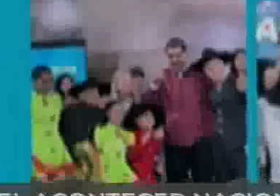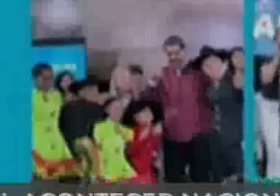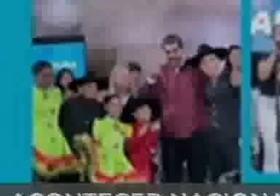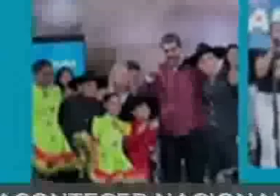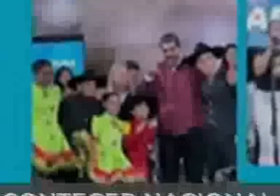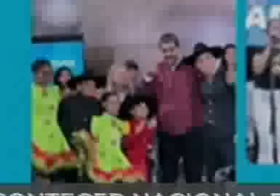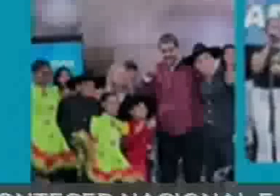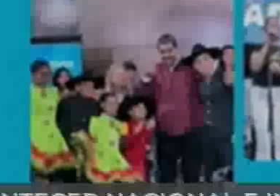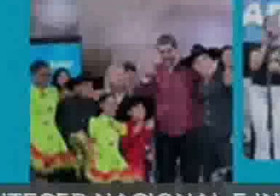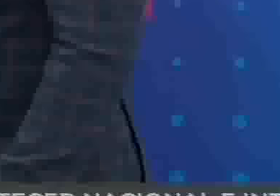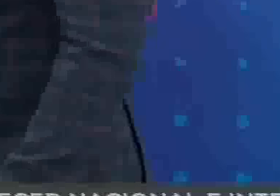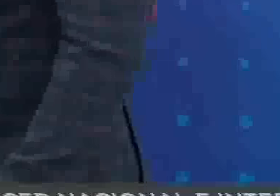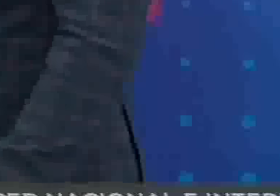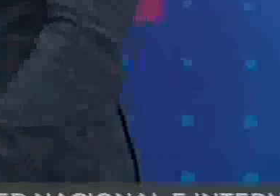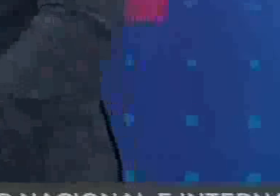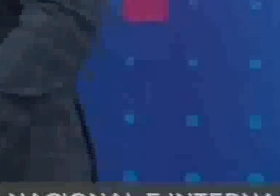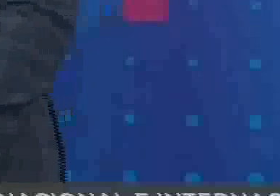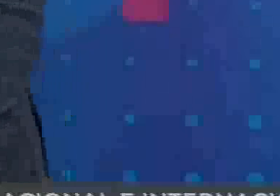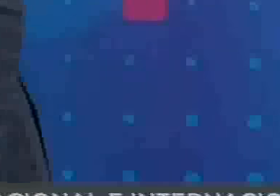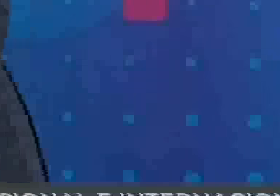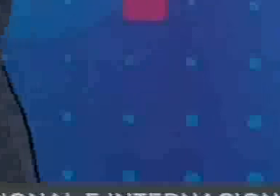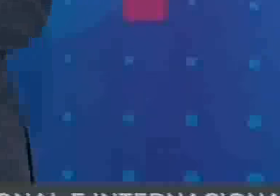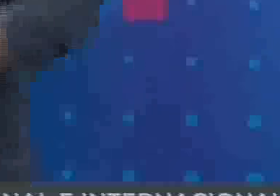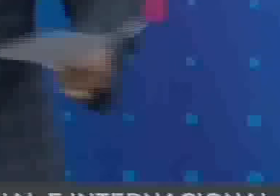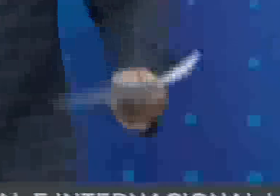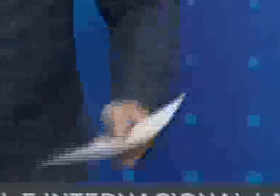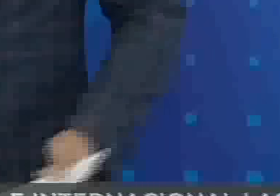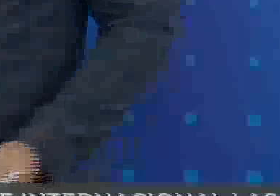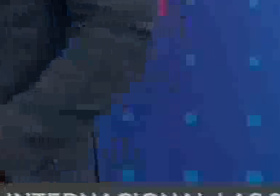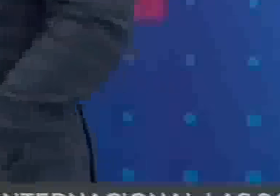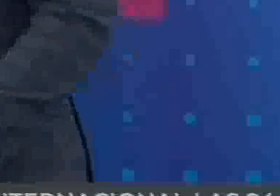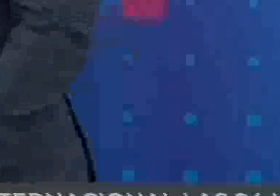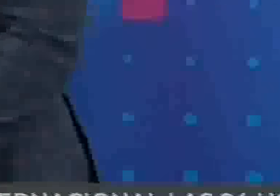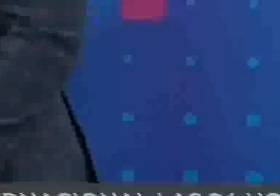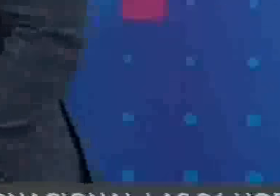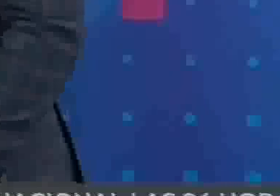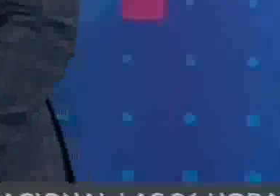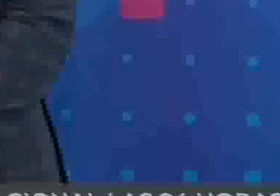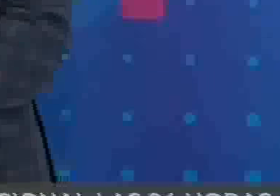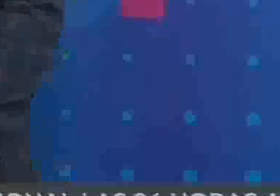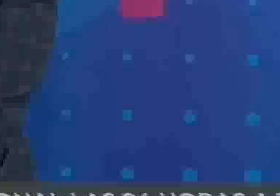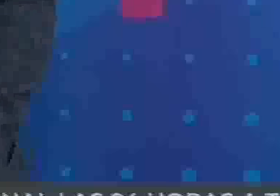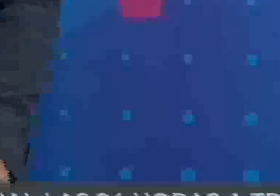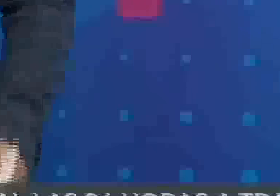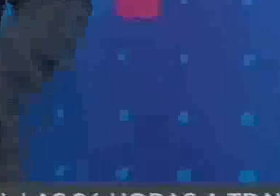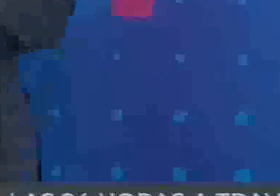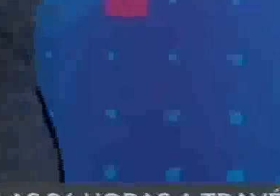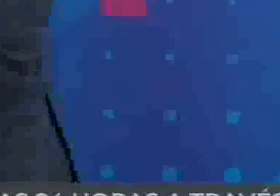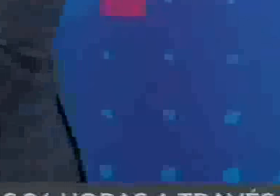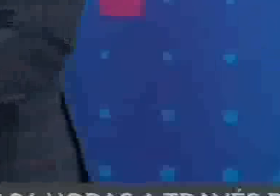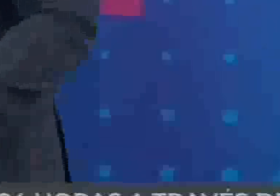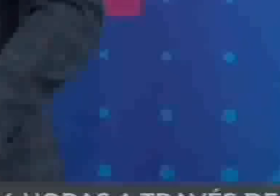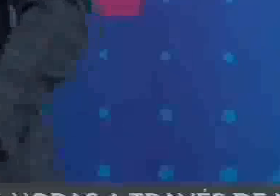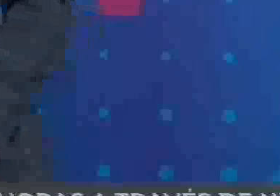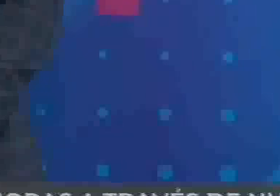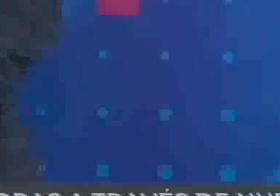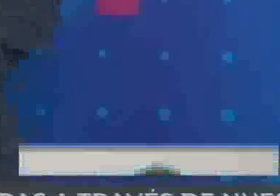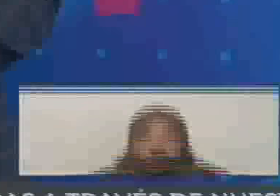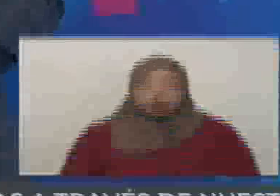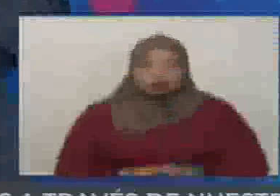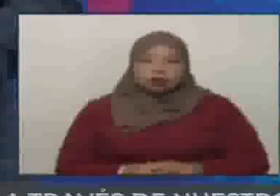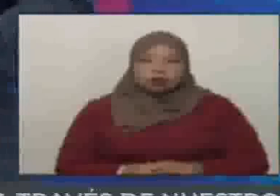Maduro más. Presidente, bueno, contento. Factor M. Factor M. Le traemos una sorpresa,